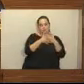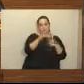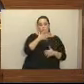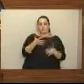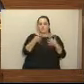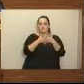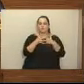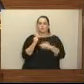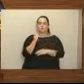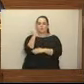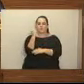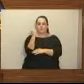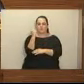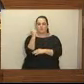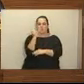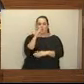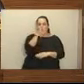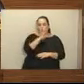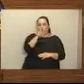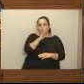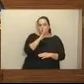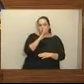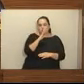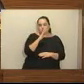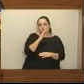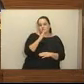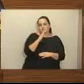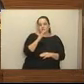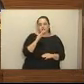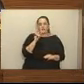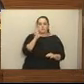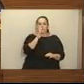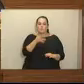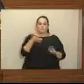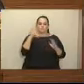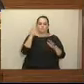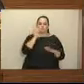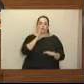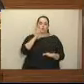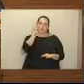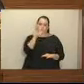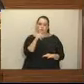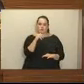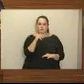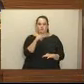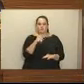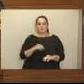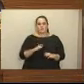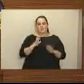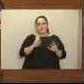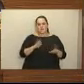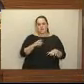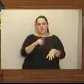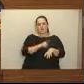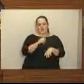de poder opacas en las que anidan esas corruptelas y corrupciones. Y esas se mantienen desde hace muchos